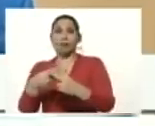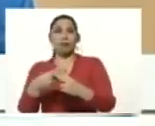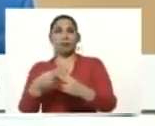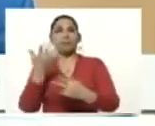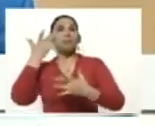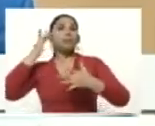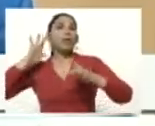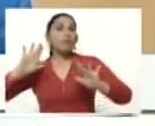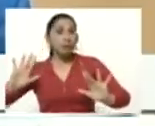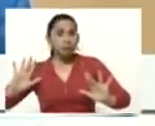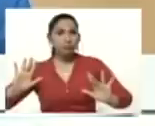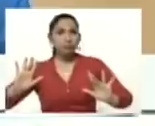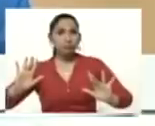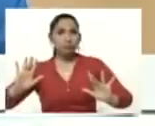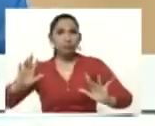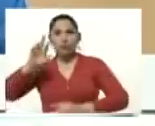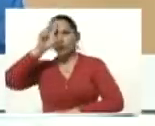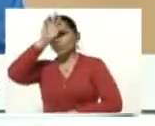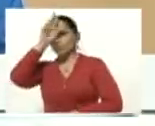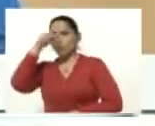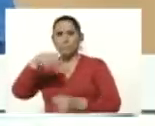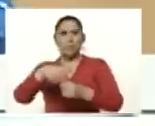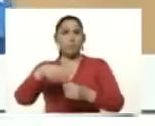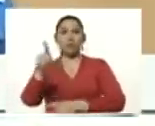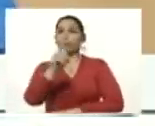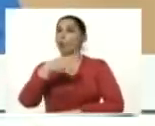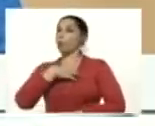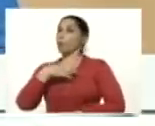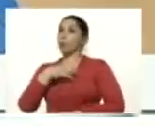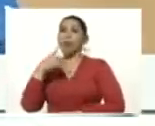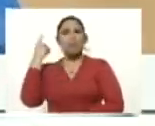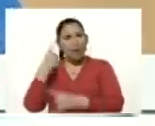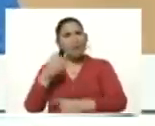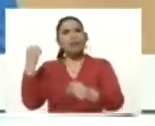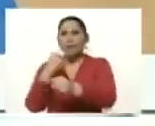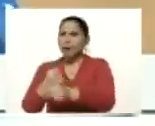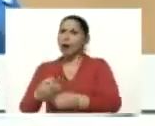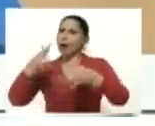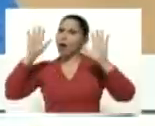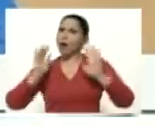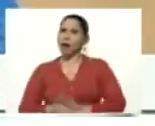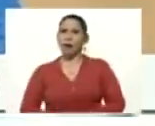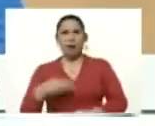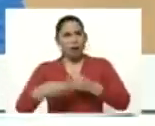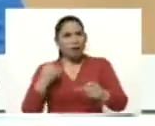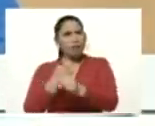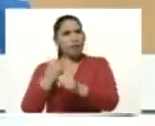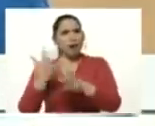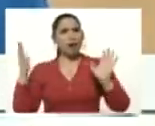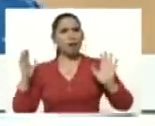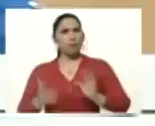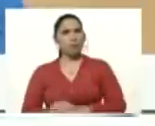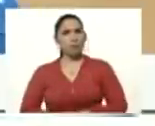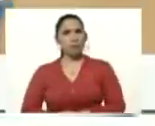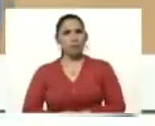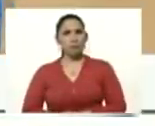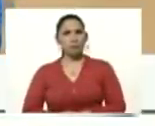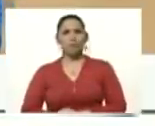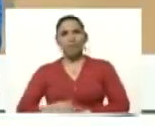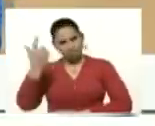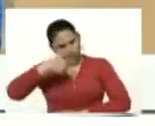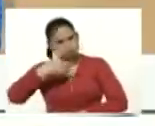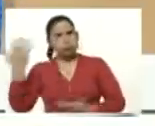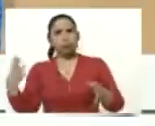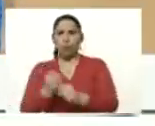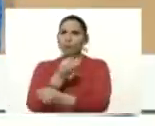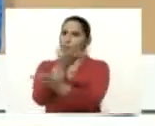atreva a bachaquear ese producto. No, trabaje, vale, haga su trabajo decentemente,